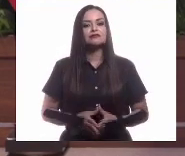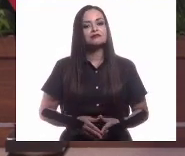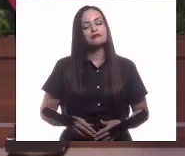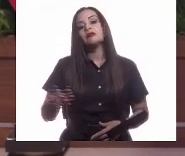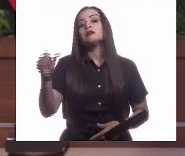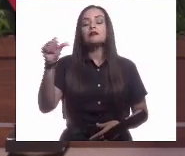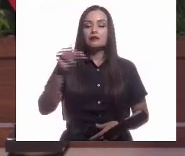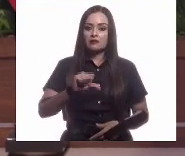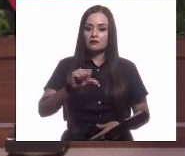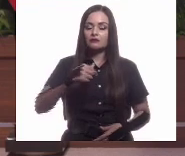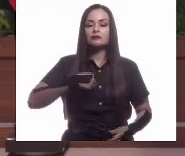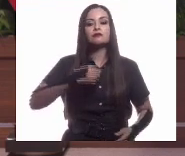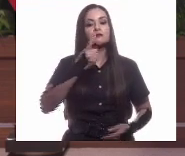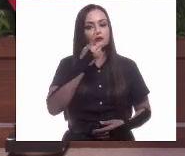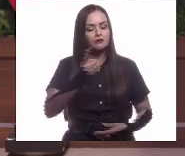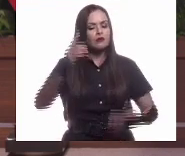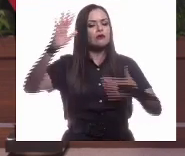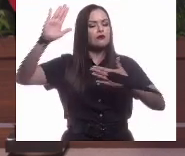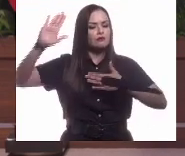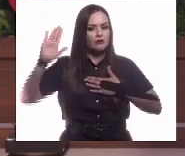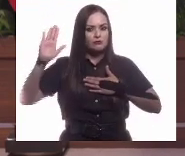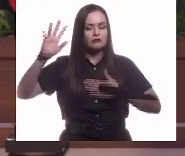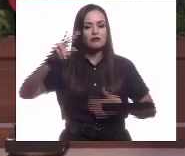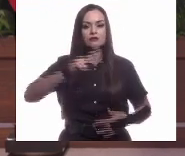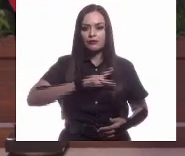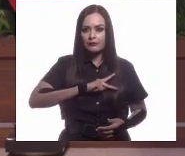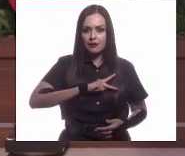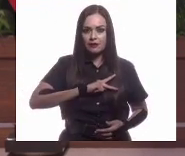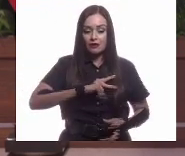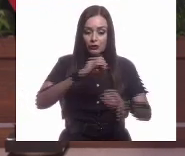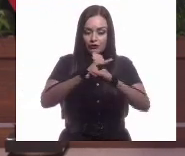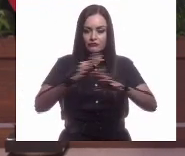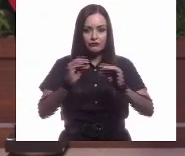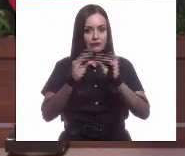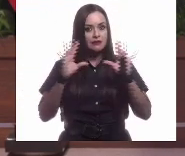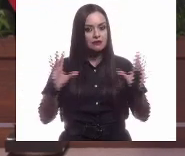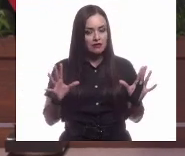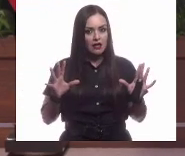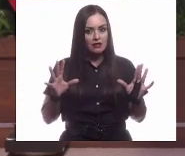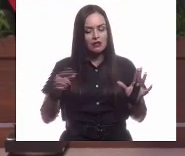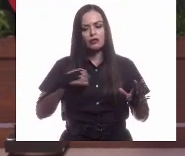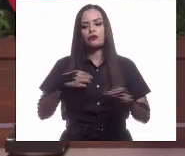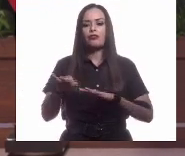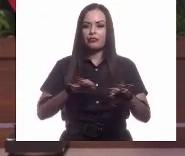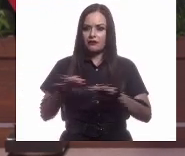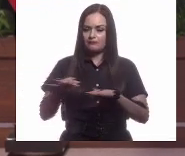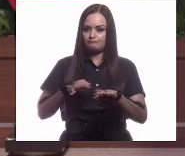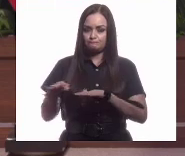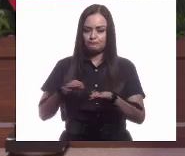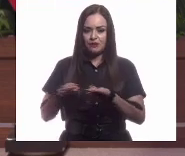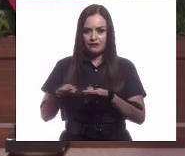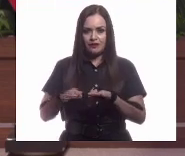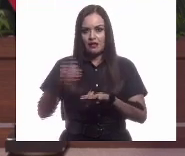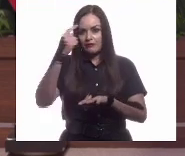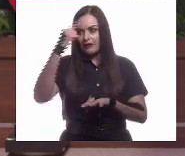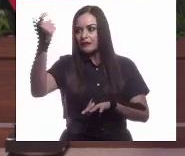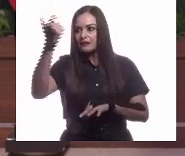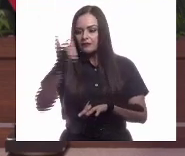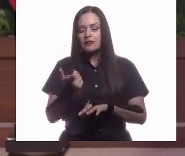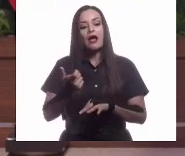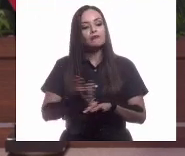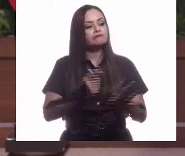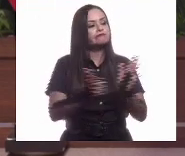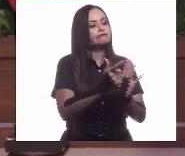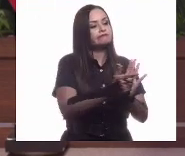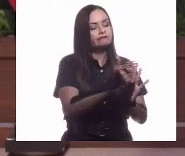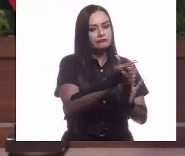frente a ustedes, refrendo mi compromiso con la transparencia y con la eficiencia en la aplicación de esos recursos.